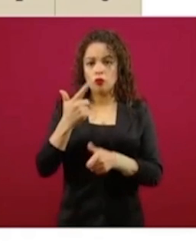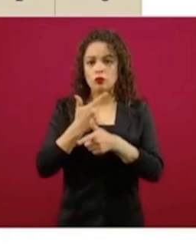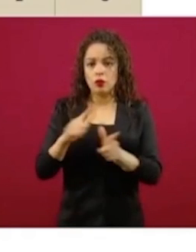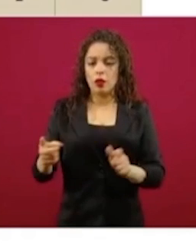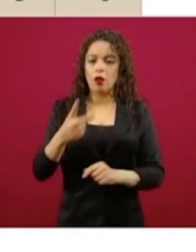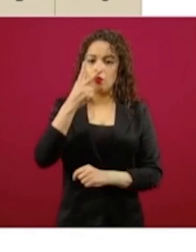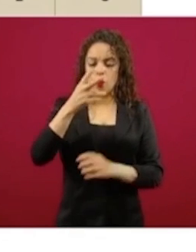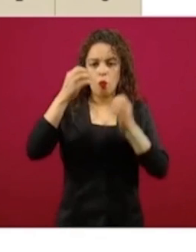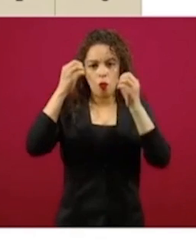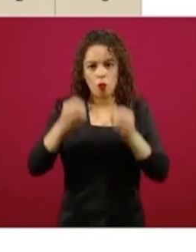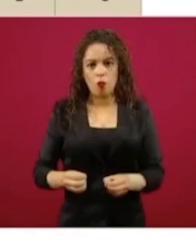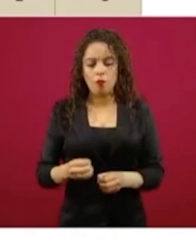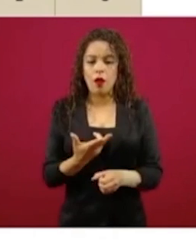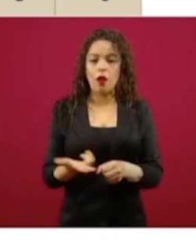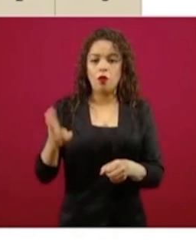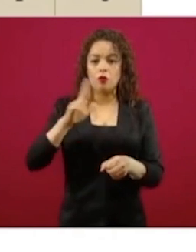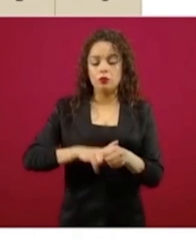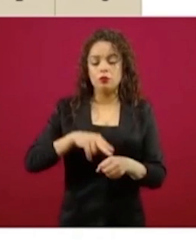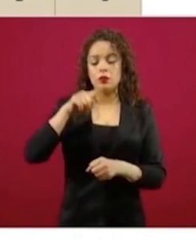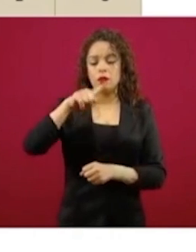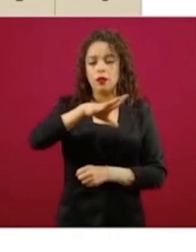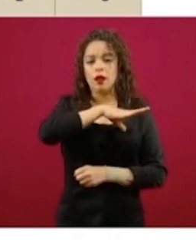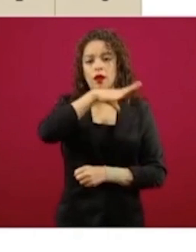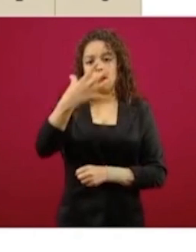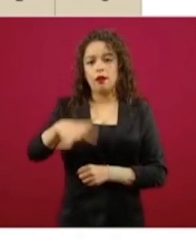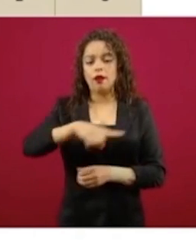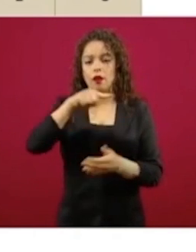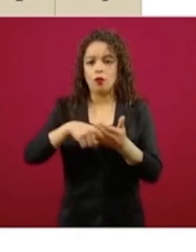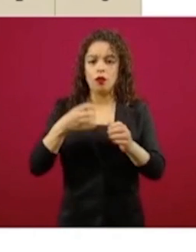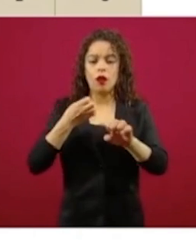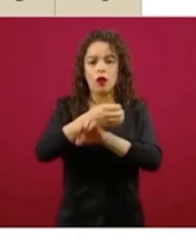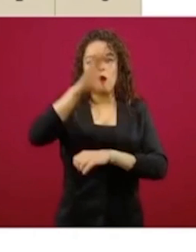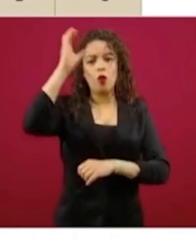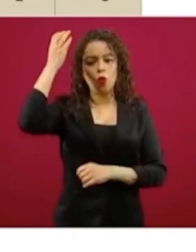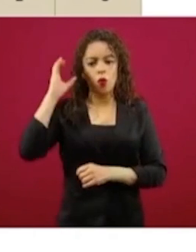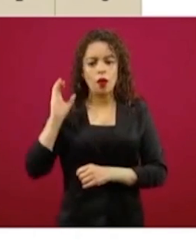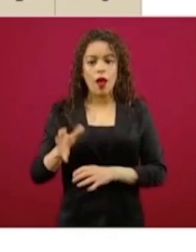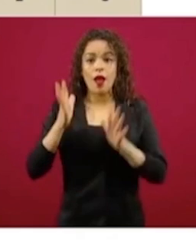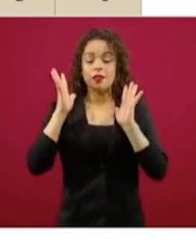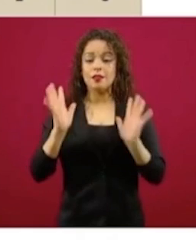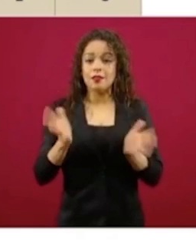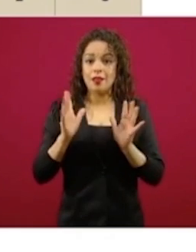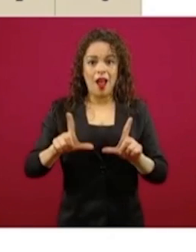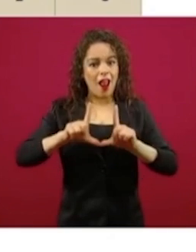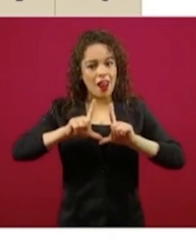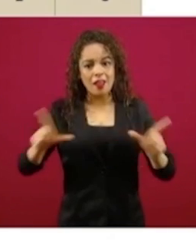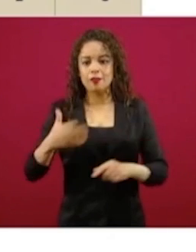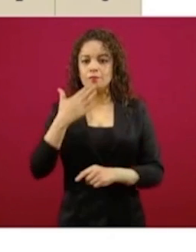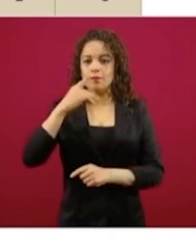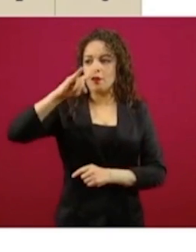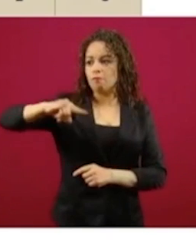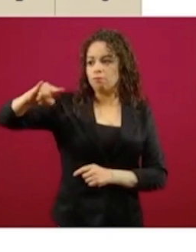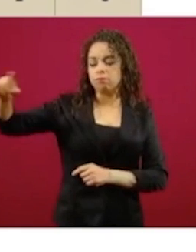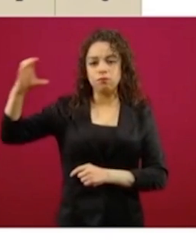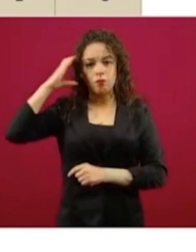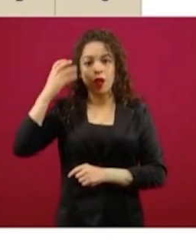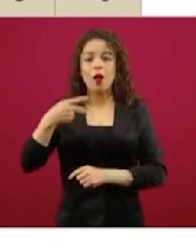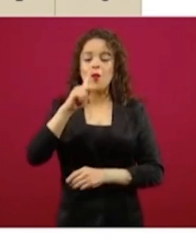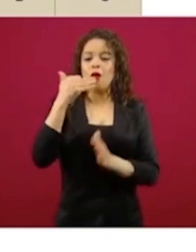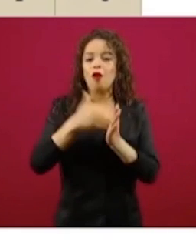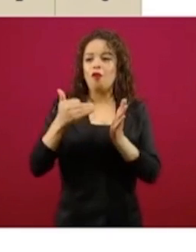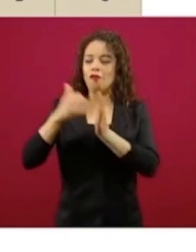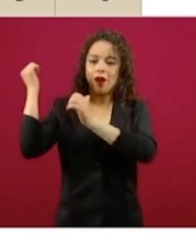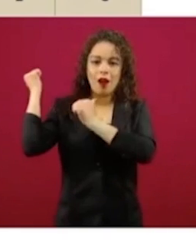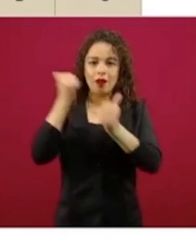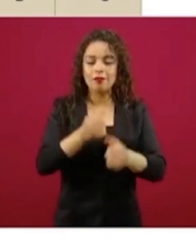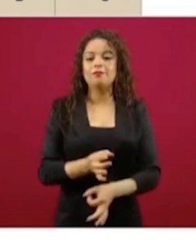En el Hospital General de Culiacán, ahí ya tenemos listas las camas, pero nos faltan los ventiladores. Y estas camas, como ya mencioné,